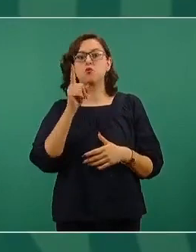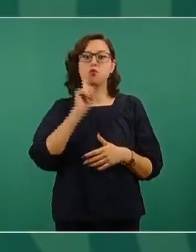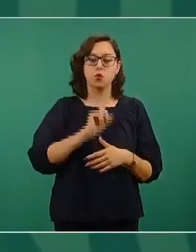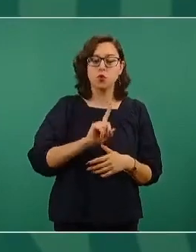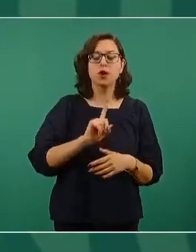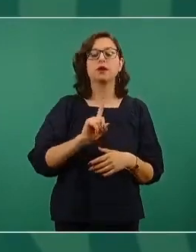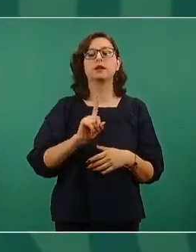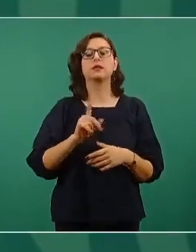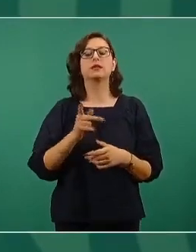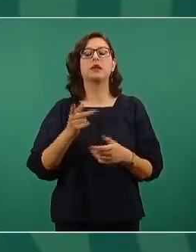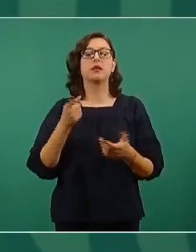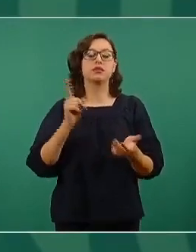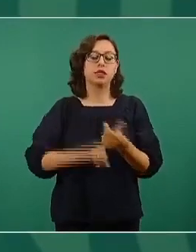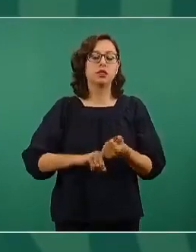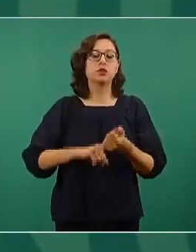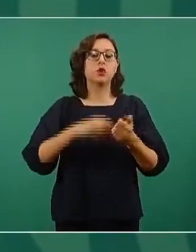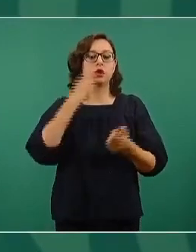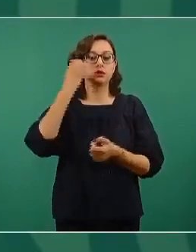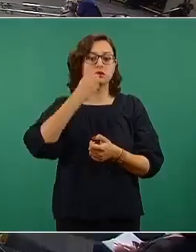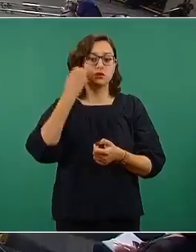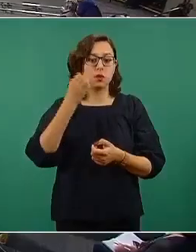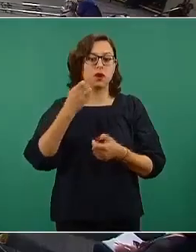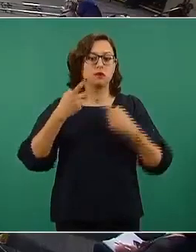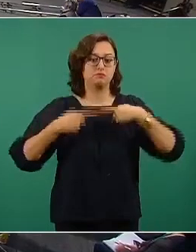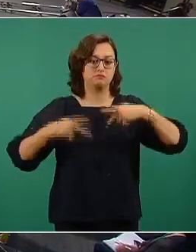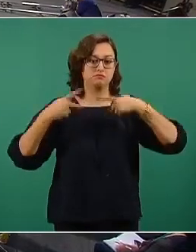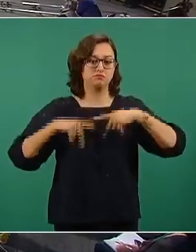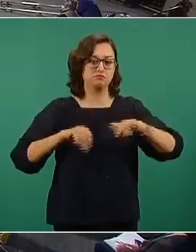maestros, personal de